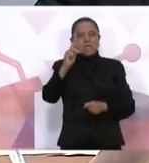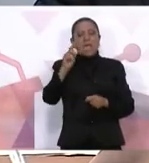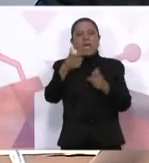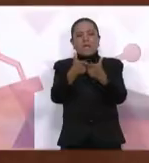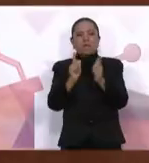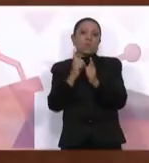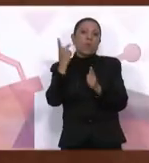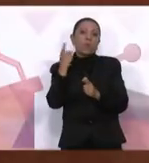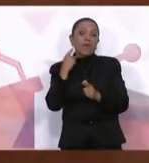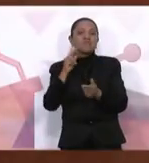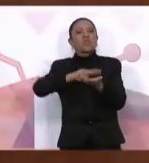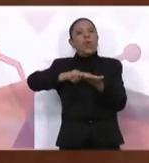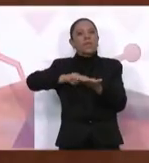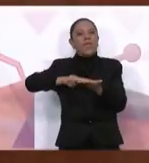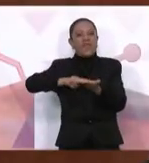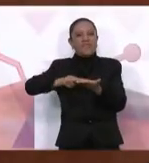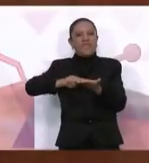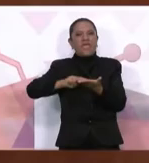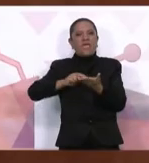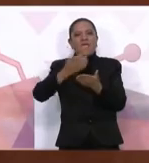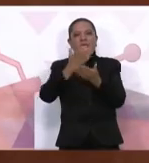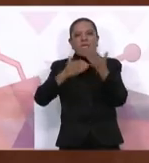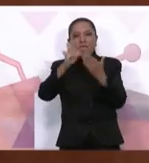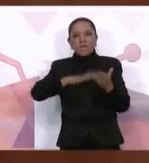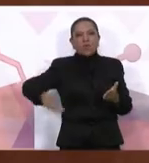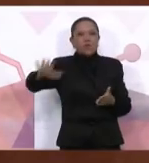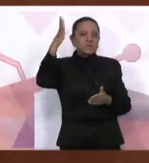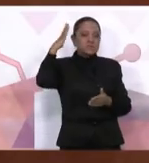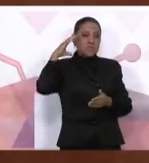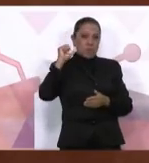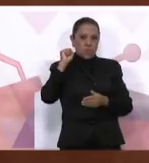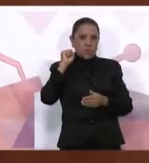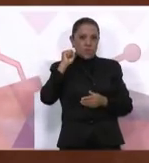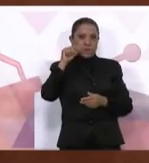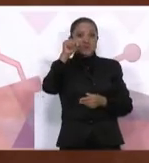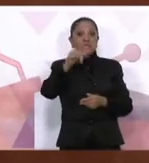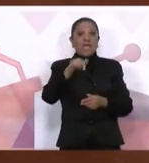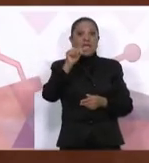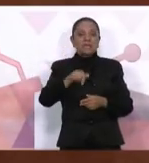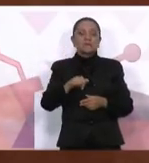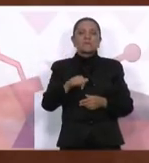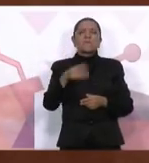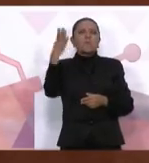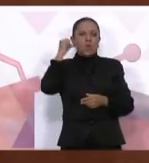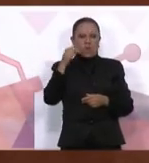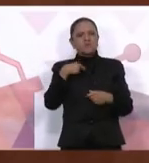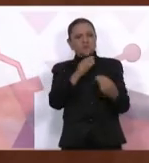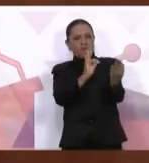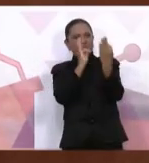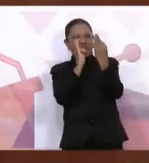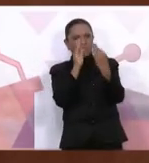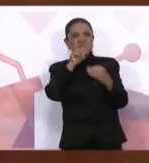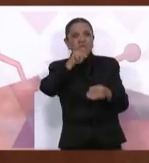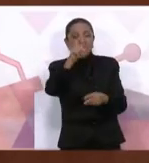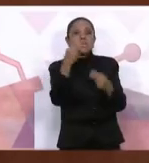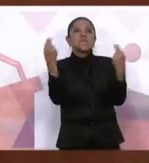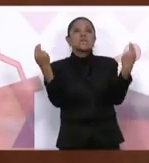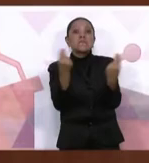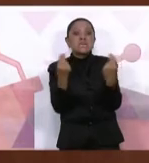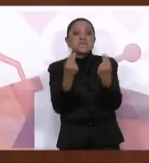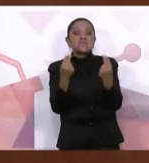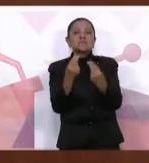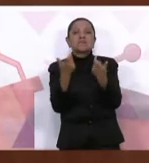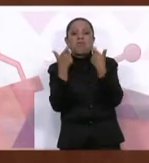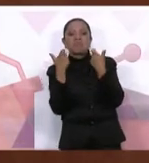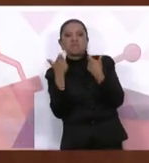morelos estoy frente a ti hoy morelos necesita un trato digno de su gobierno hoy morelos necesita que el dinero se gaste